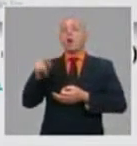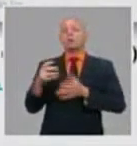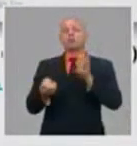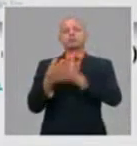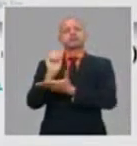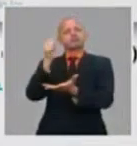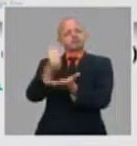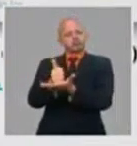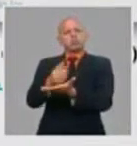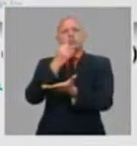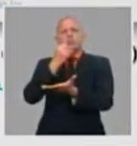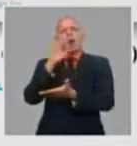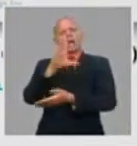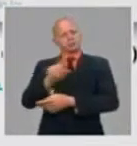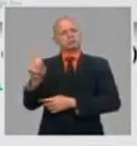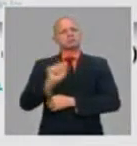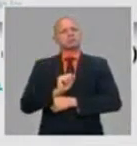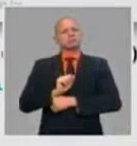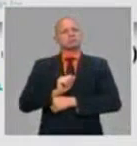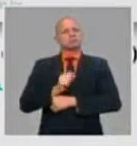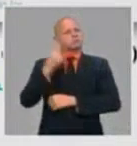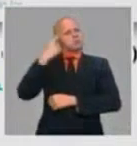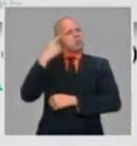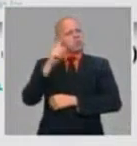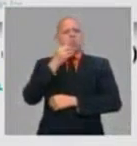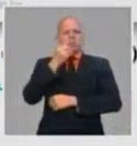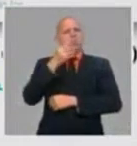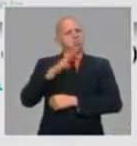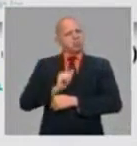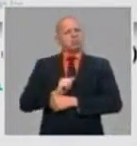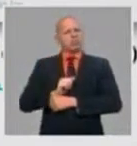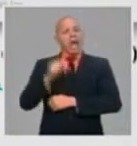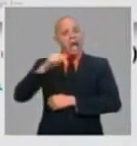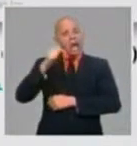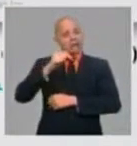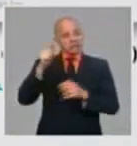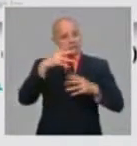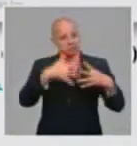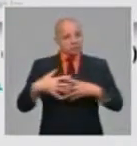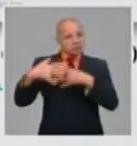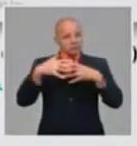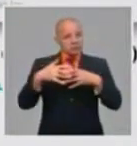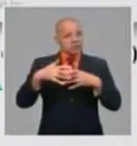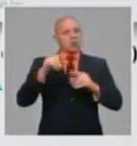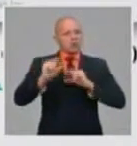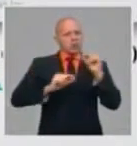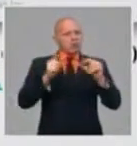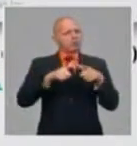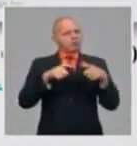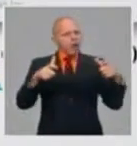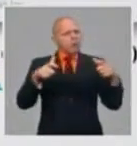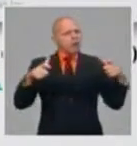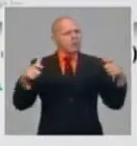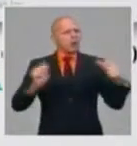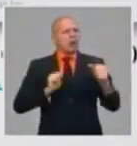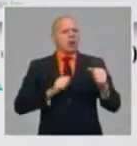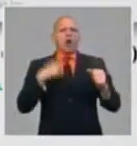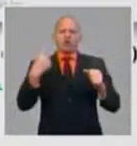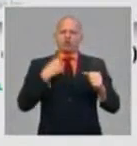crecimiento del tamaño de la República y nuestra forma distintiva de crecimiento, admitiendo estados con igual